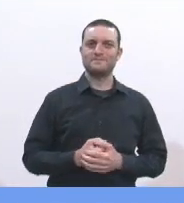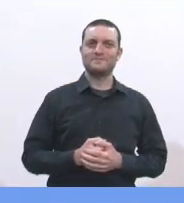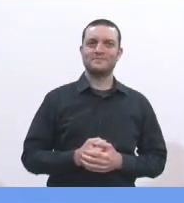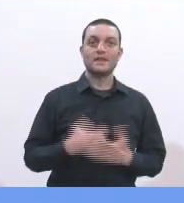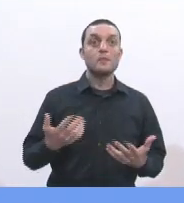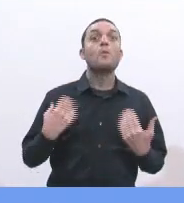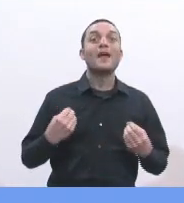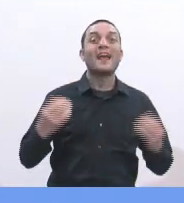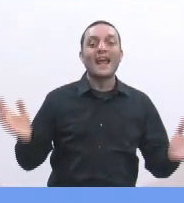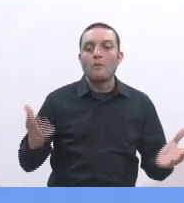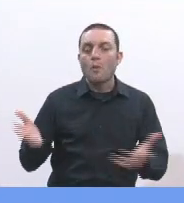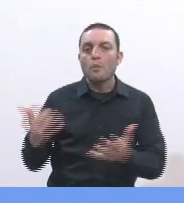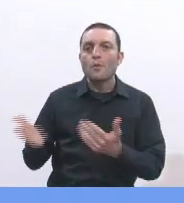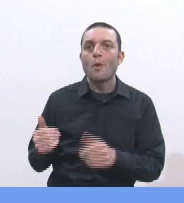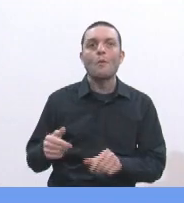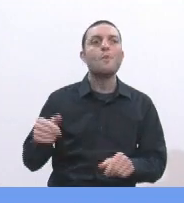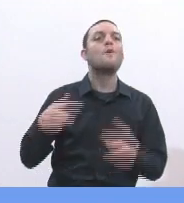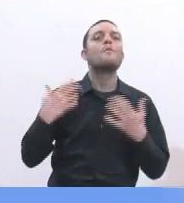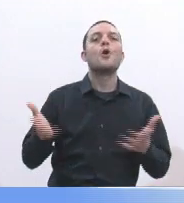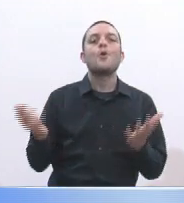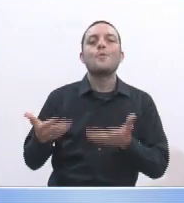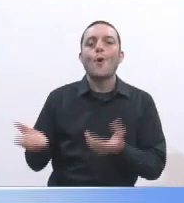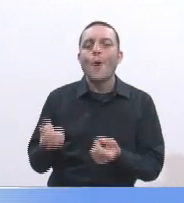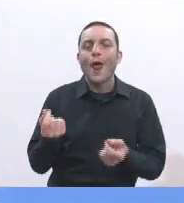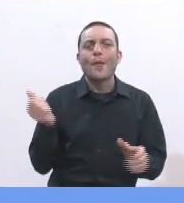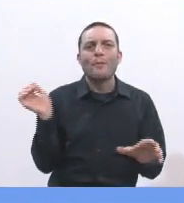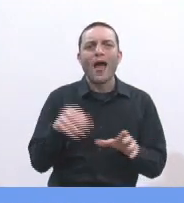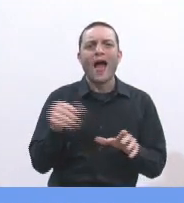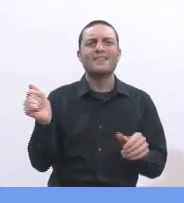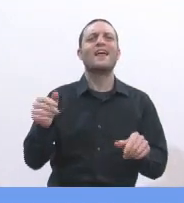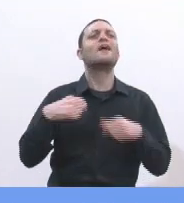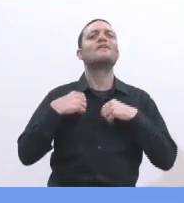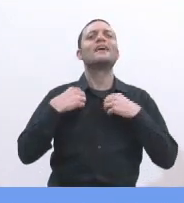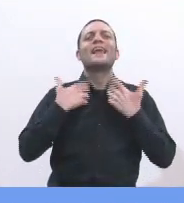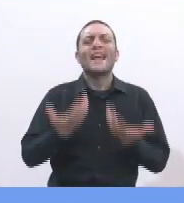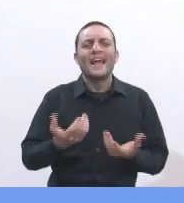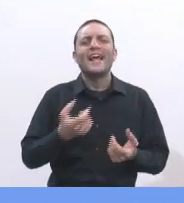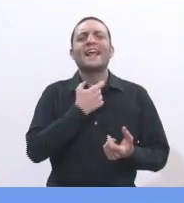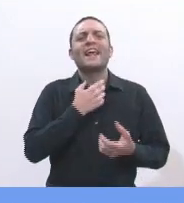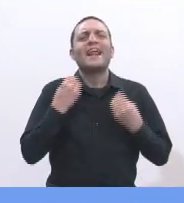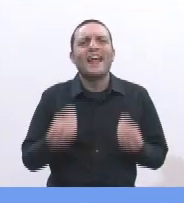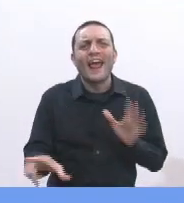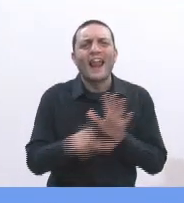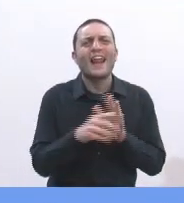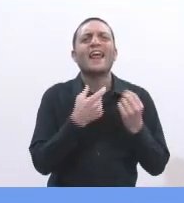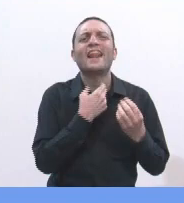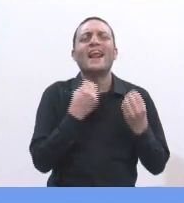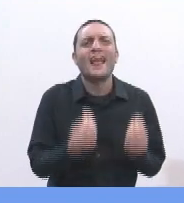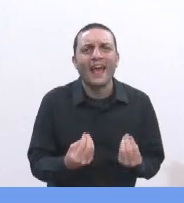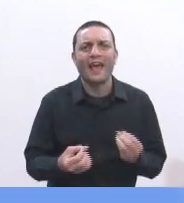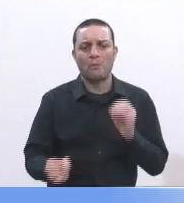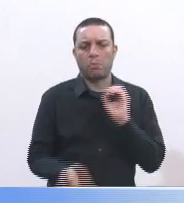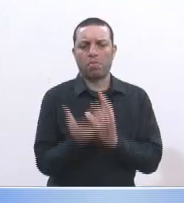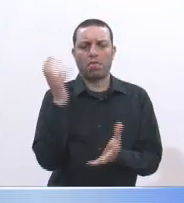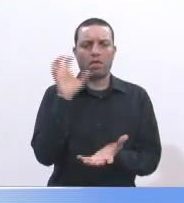inversiones esta ley busca crear empleo esta ley de promoción busca